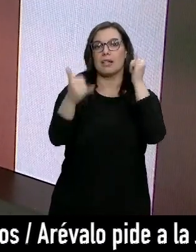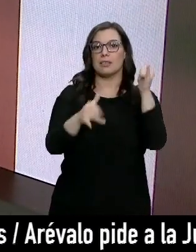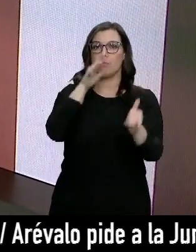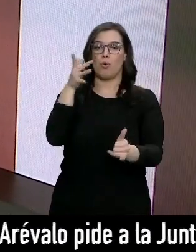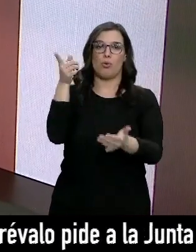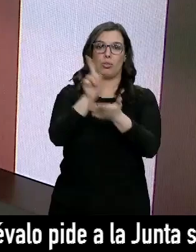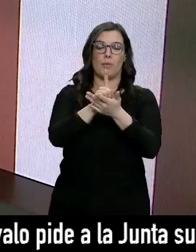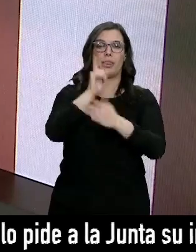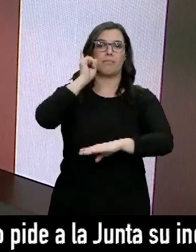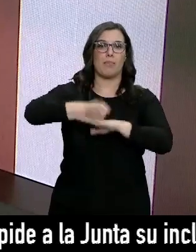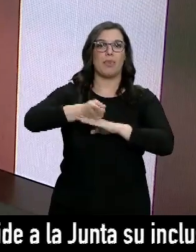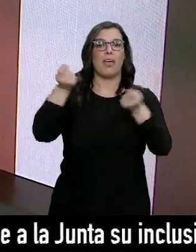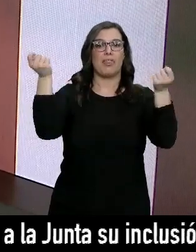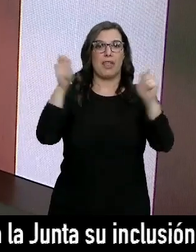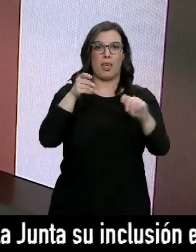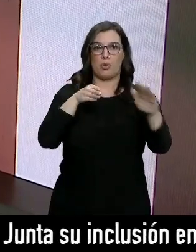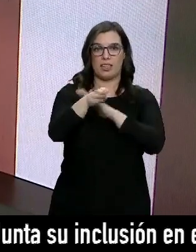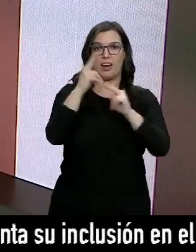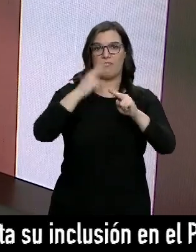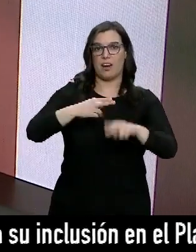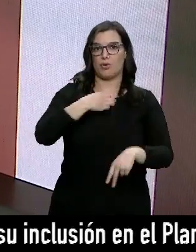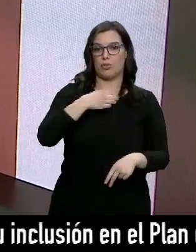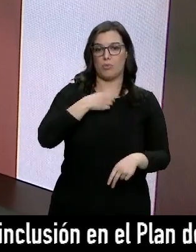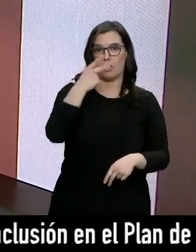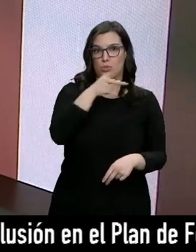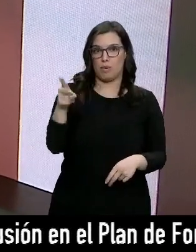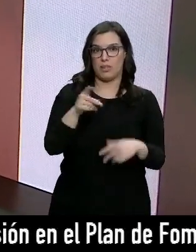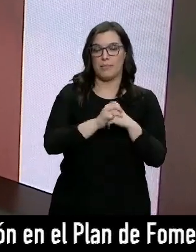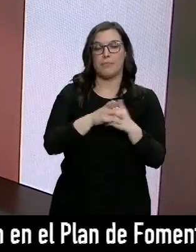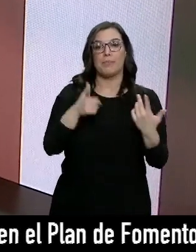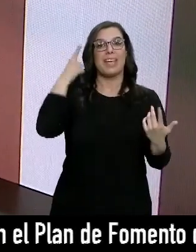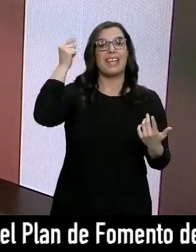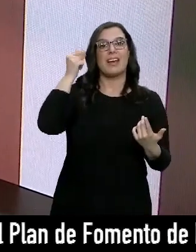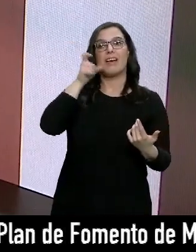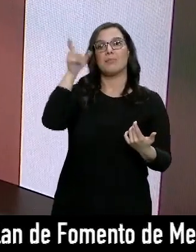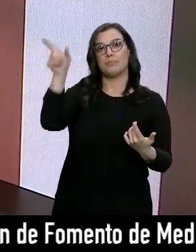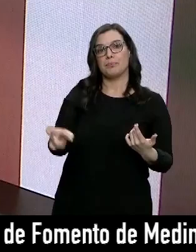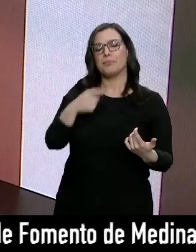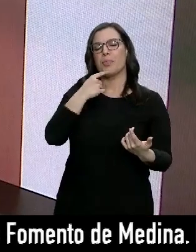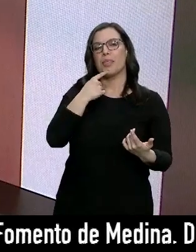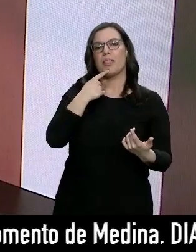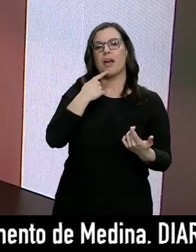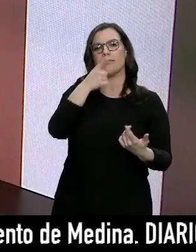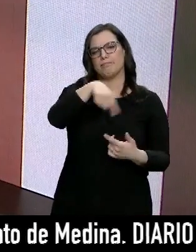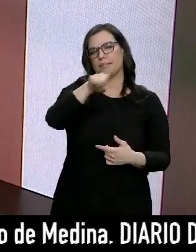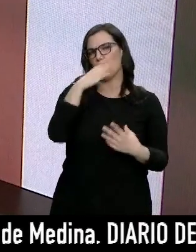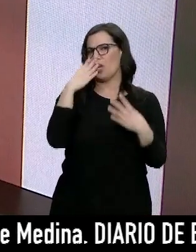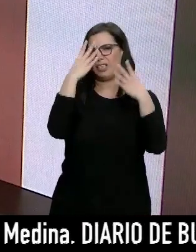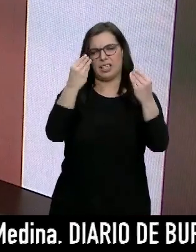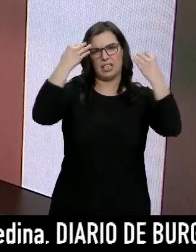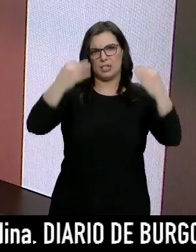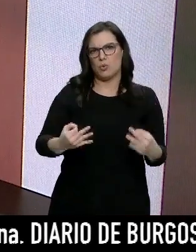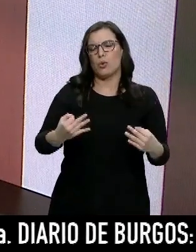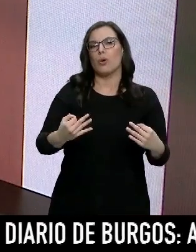del interior de la hostelería durante las 2 próximas semanas. Igea afirma estar seguro de que los hosteleros comprenden estas medidas